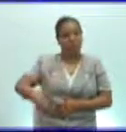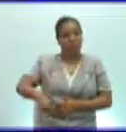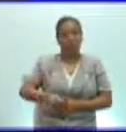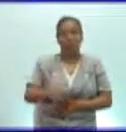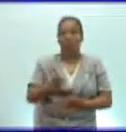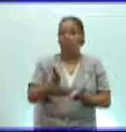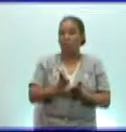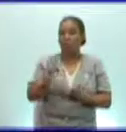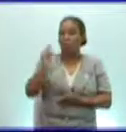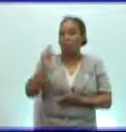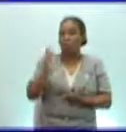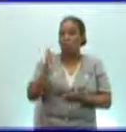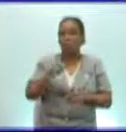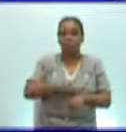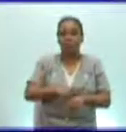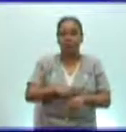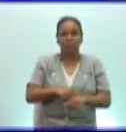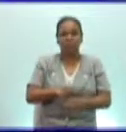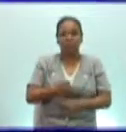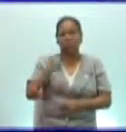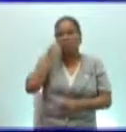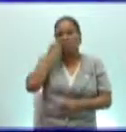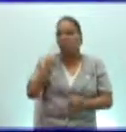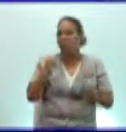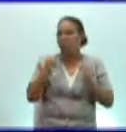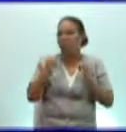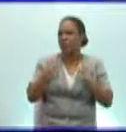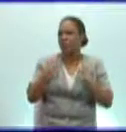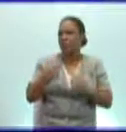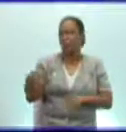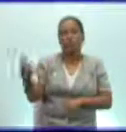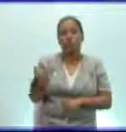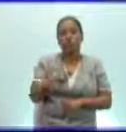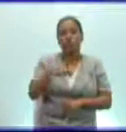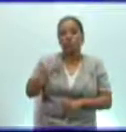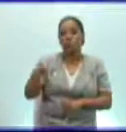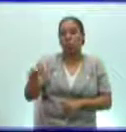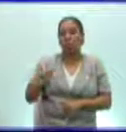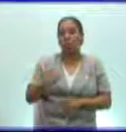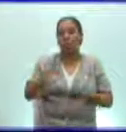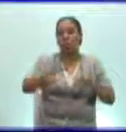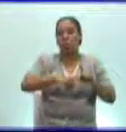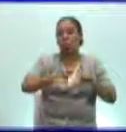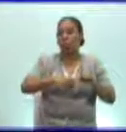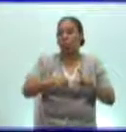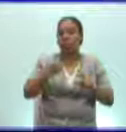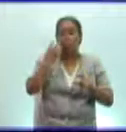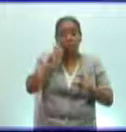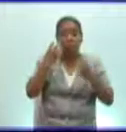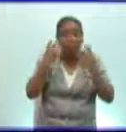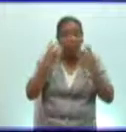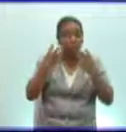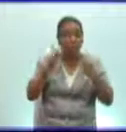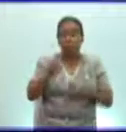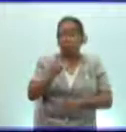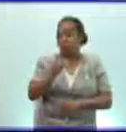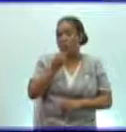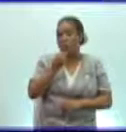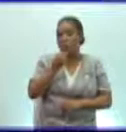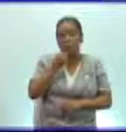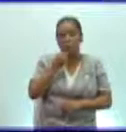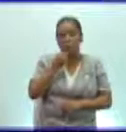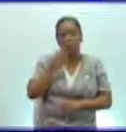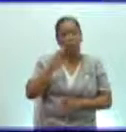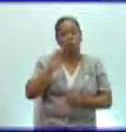tiempo, es más bien informativa y nosotros estamos tratando los contenidos esenciales que no podemos dejar de